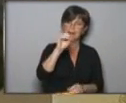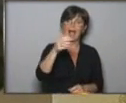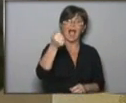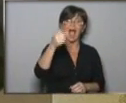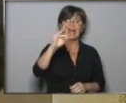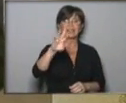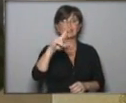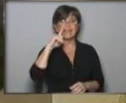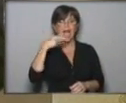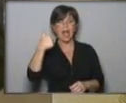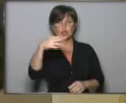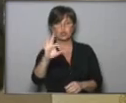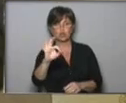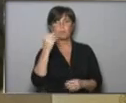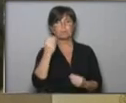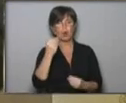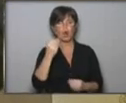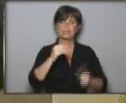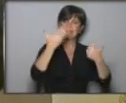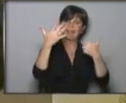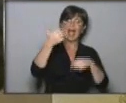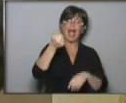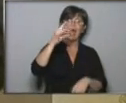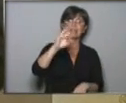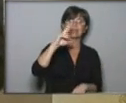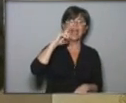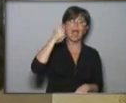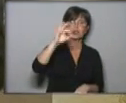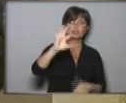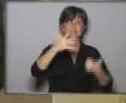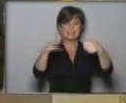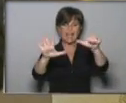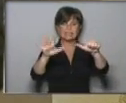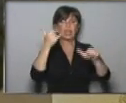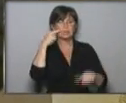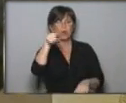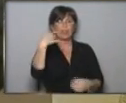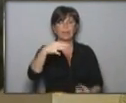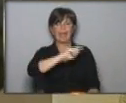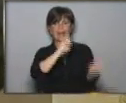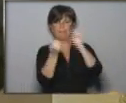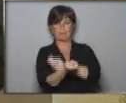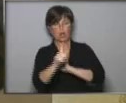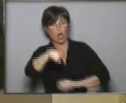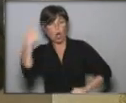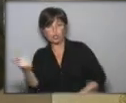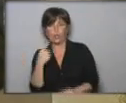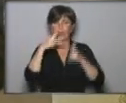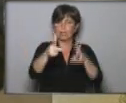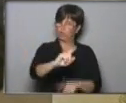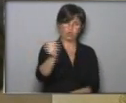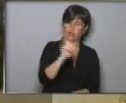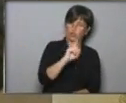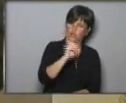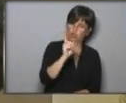Adriano, porque Adriano VI fue el reformador y acá hay que reformar. Y otro me decía: no, no,